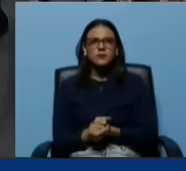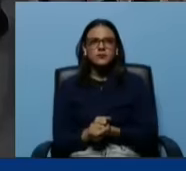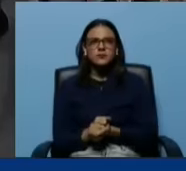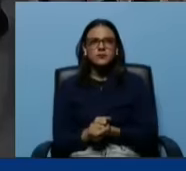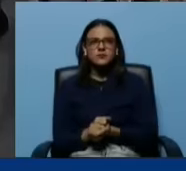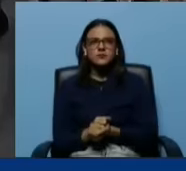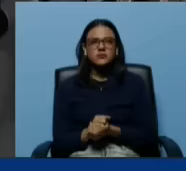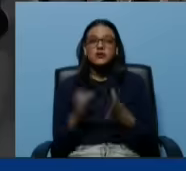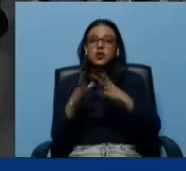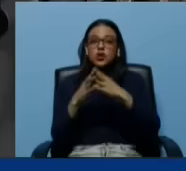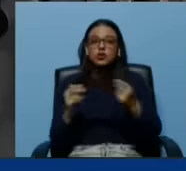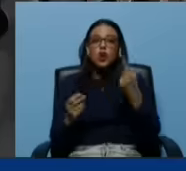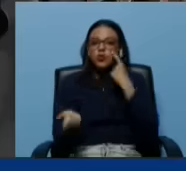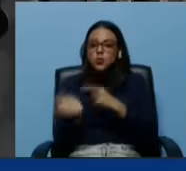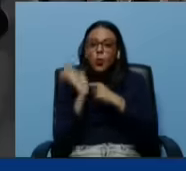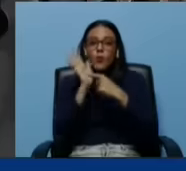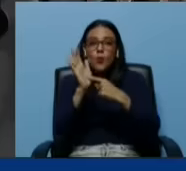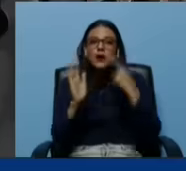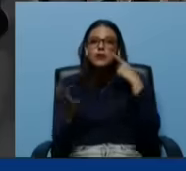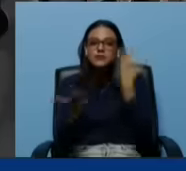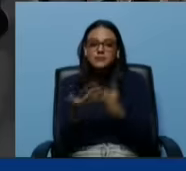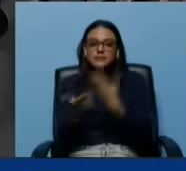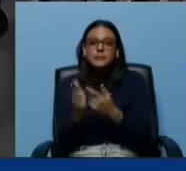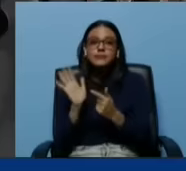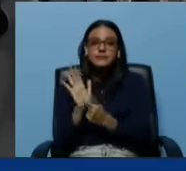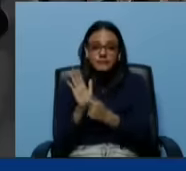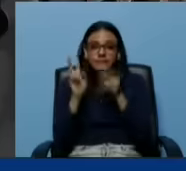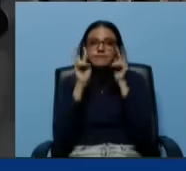han mostrado estos argumentos